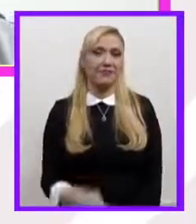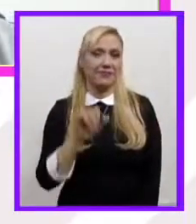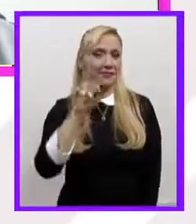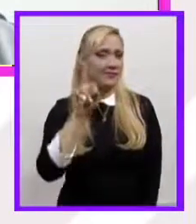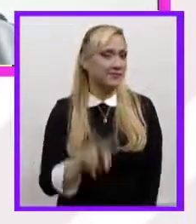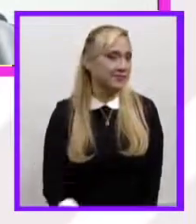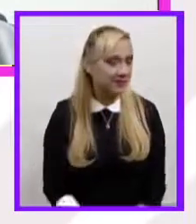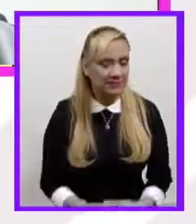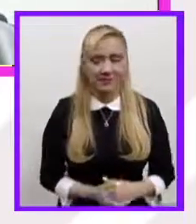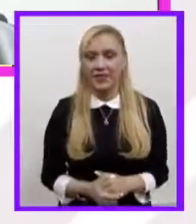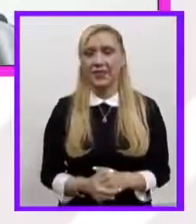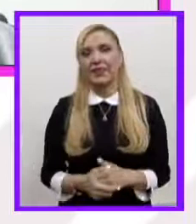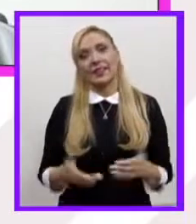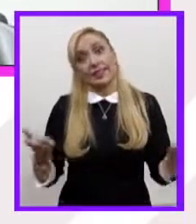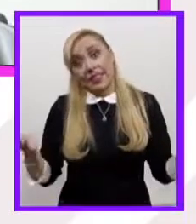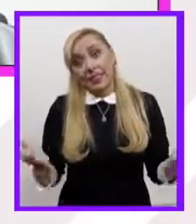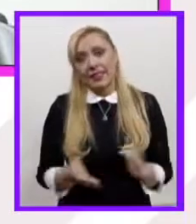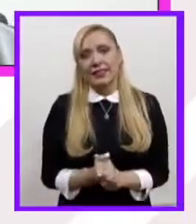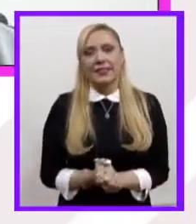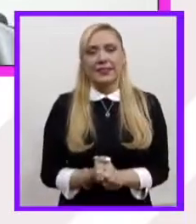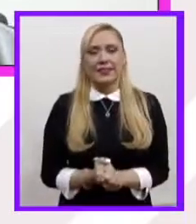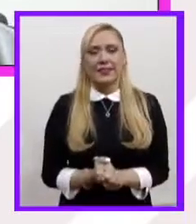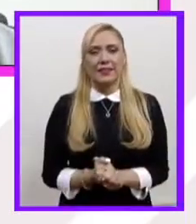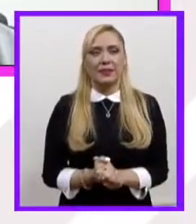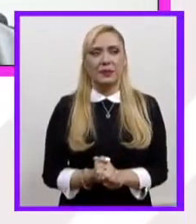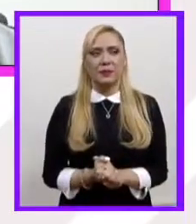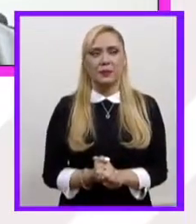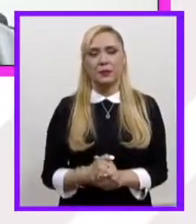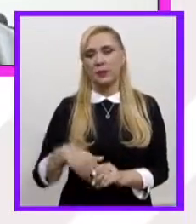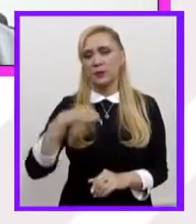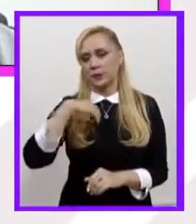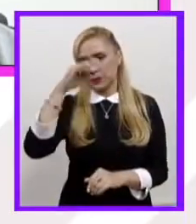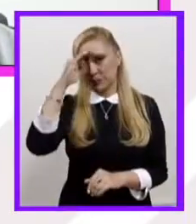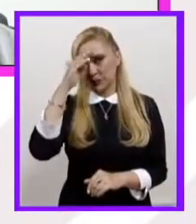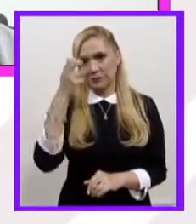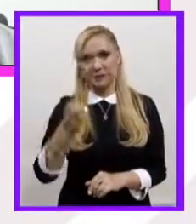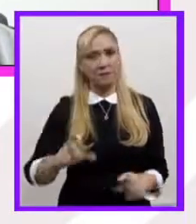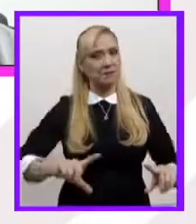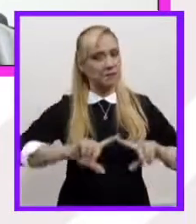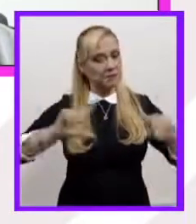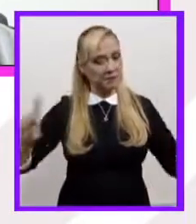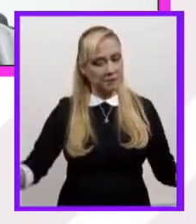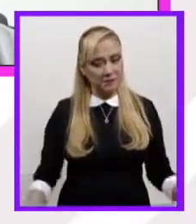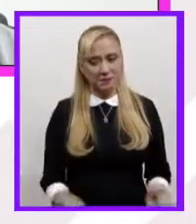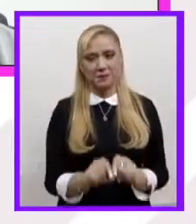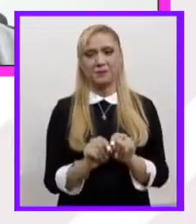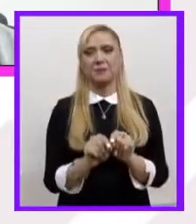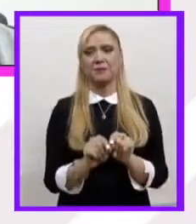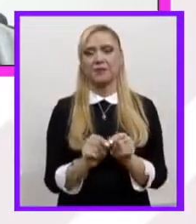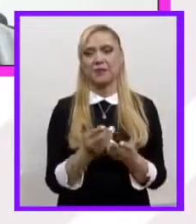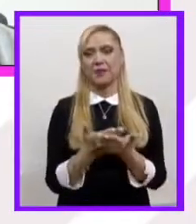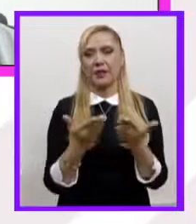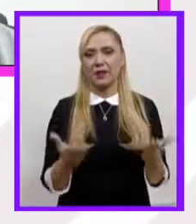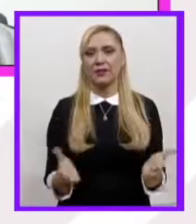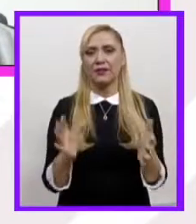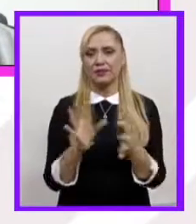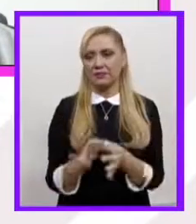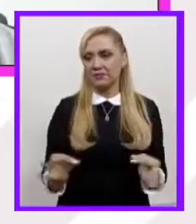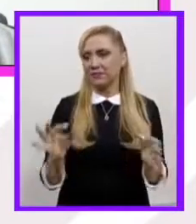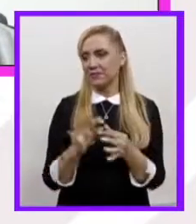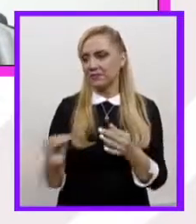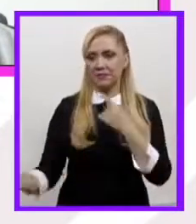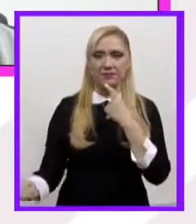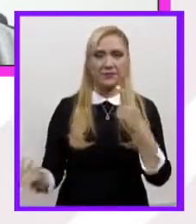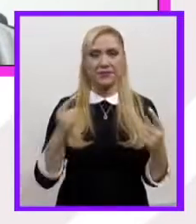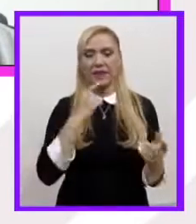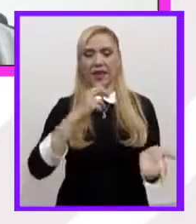Sin duda alguna. Y bueno, pues me parece que pues con esta reforma pues avanzaremos de manera